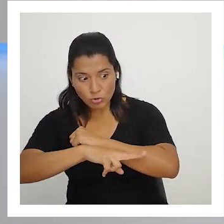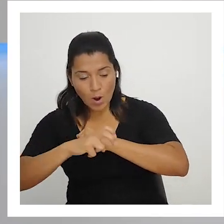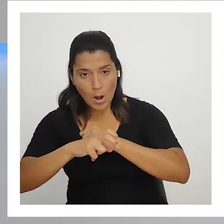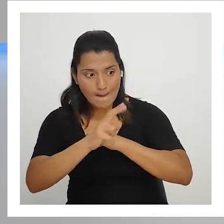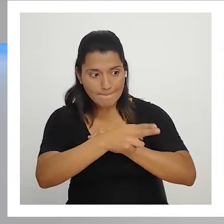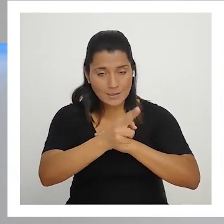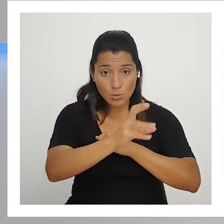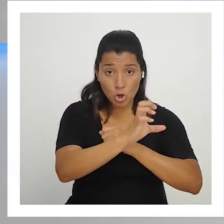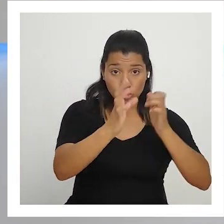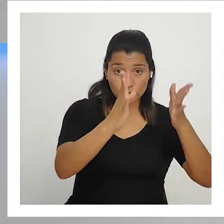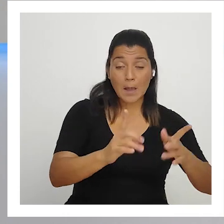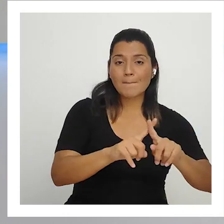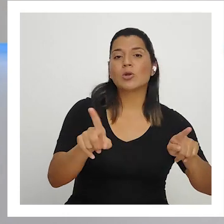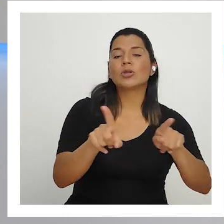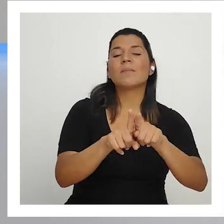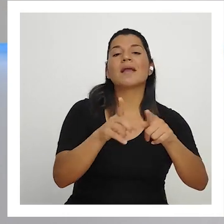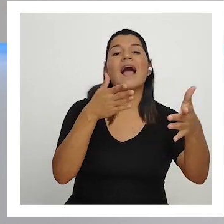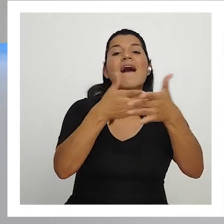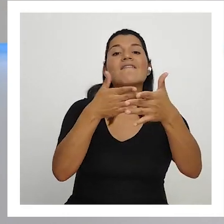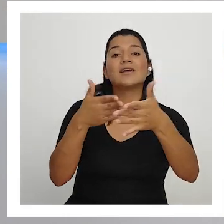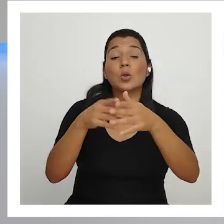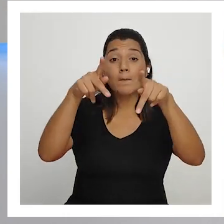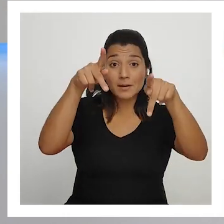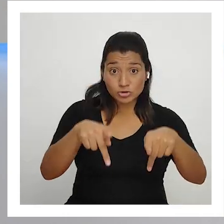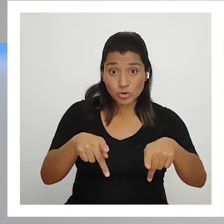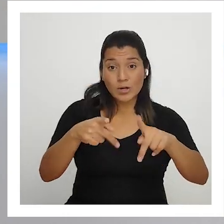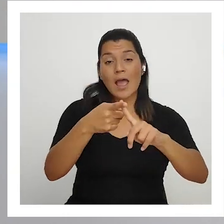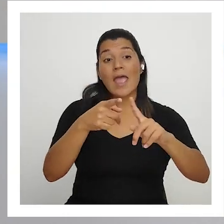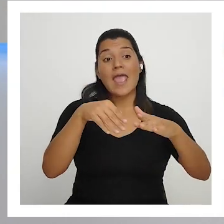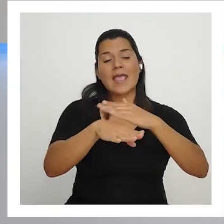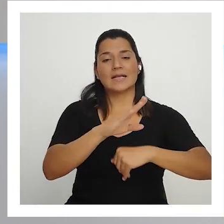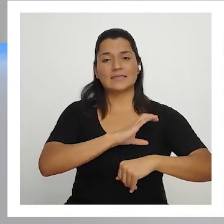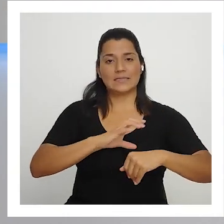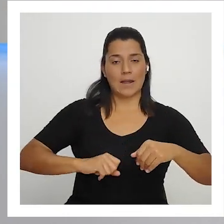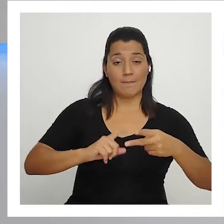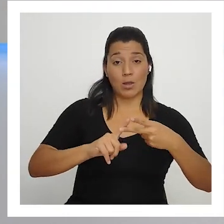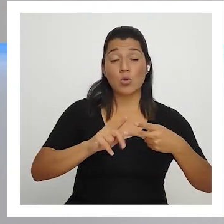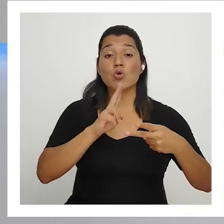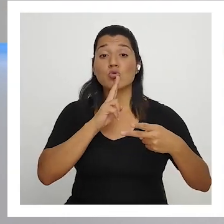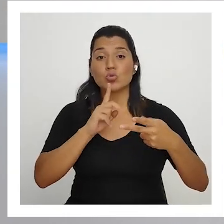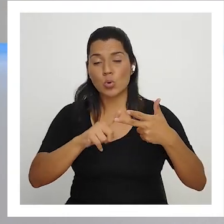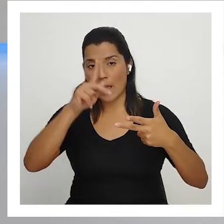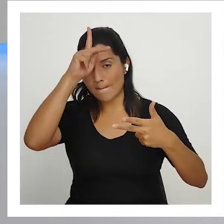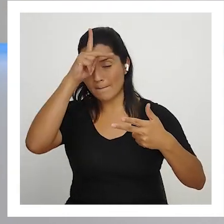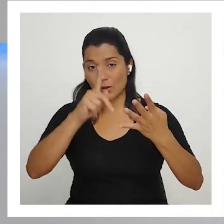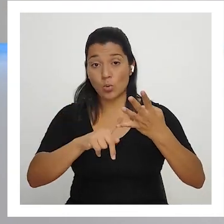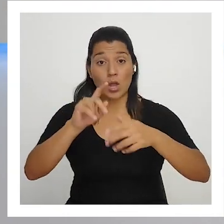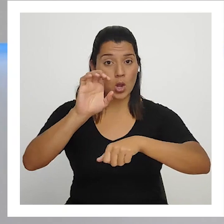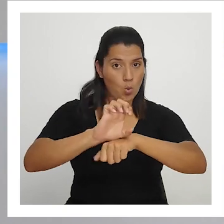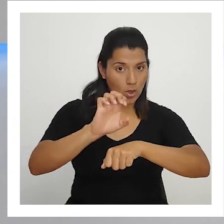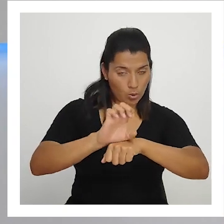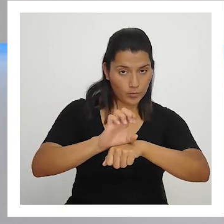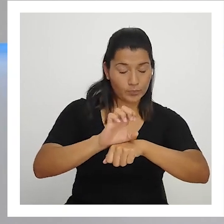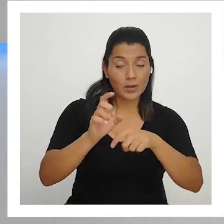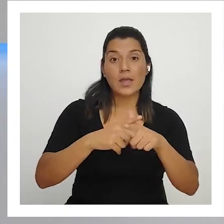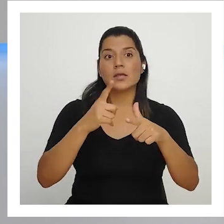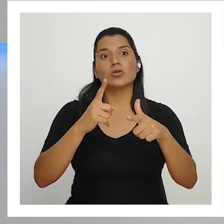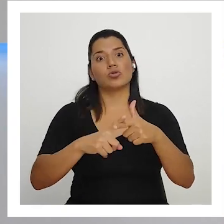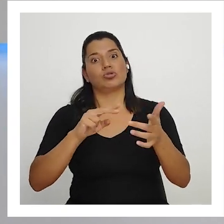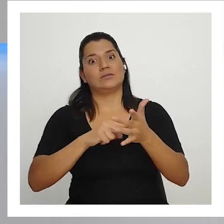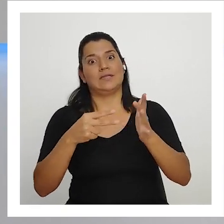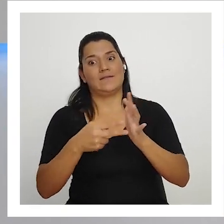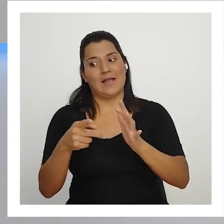la cantidad, pero exactamente ¿dónde operan ellos? Ok, de esta misma alerta que recibimos se indica por parte de las